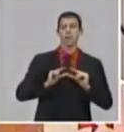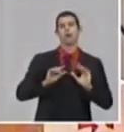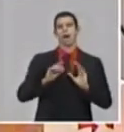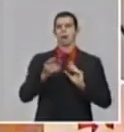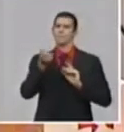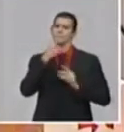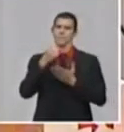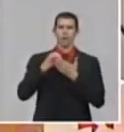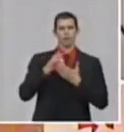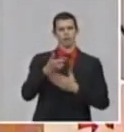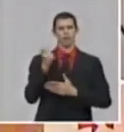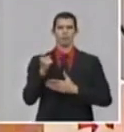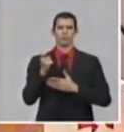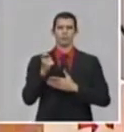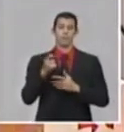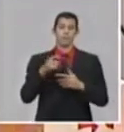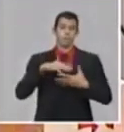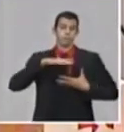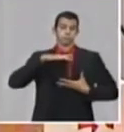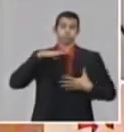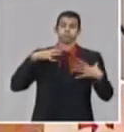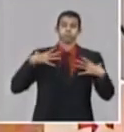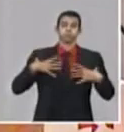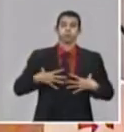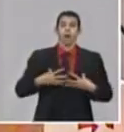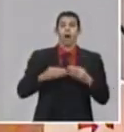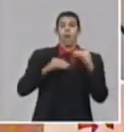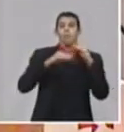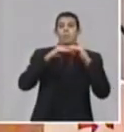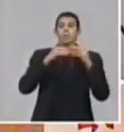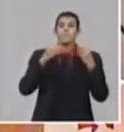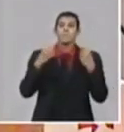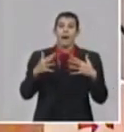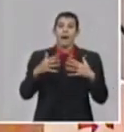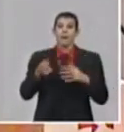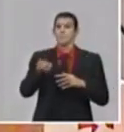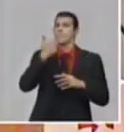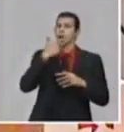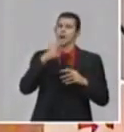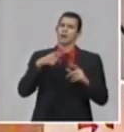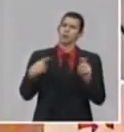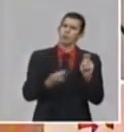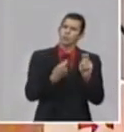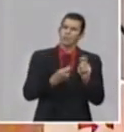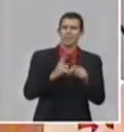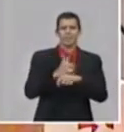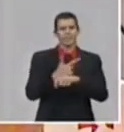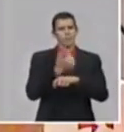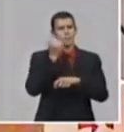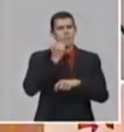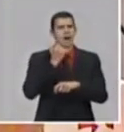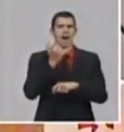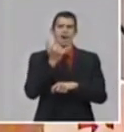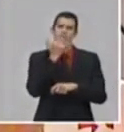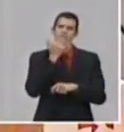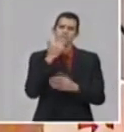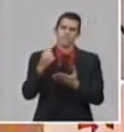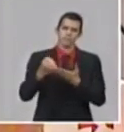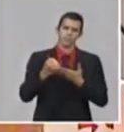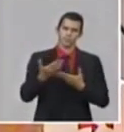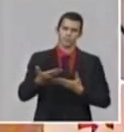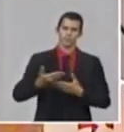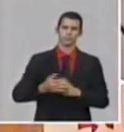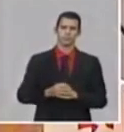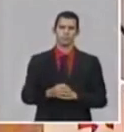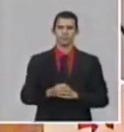esta semana que los colegas del CENSA, que han estado desde un inicio trabajando con nosotros en